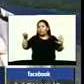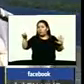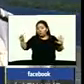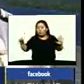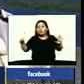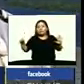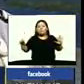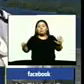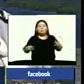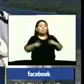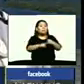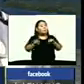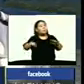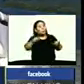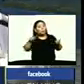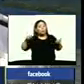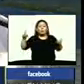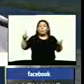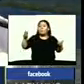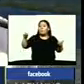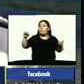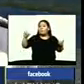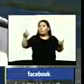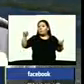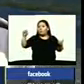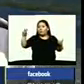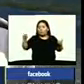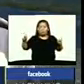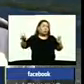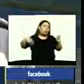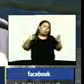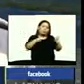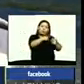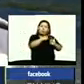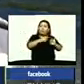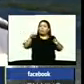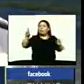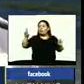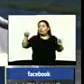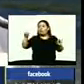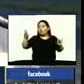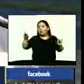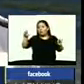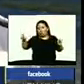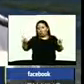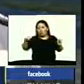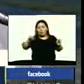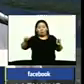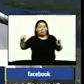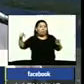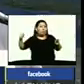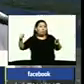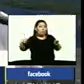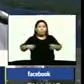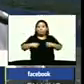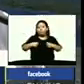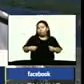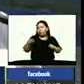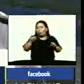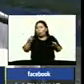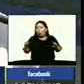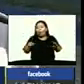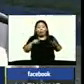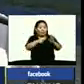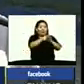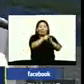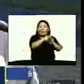Doris, Milton Alexander Alvarenga Herrera, alias Milton, y Raúl Ernesto Barahona Cañas, alias Gambay Gordo Ocani. Este